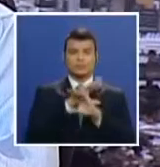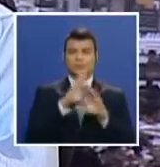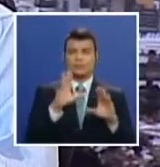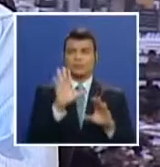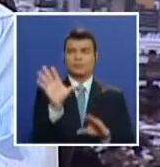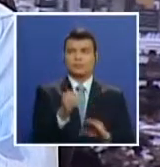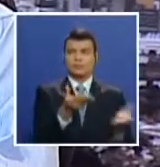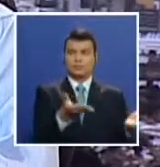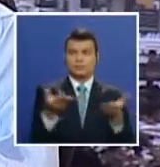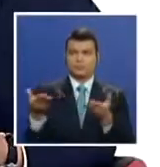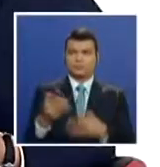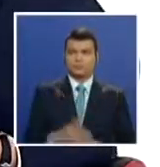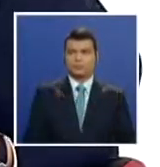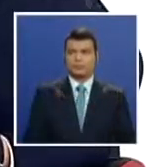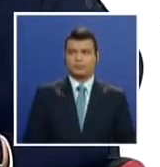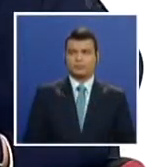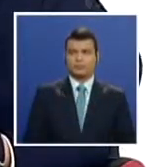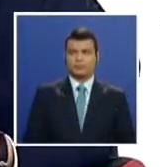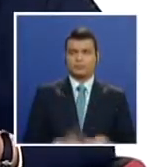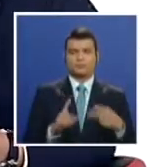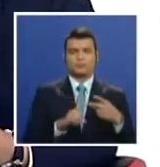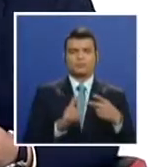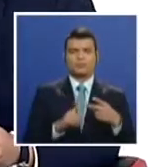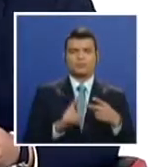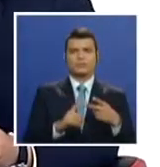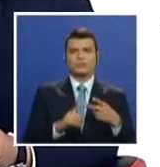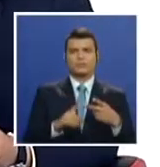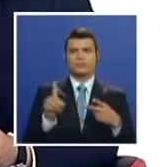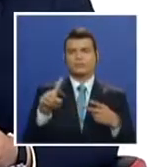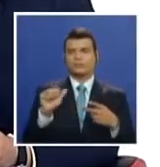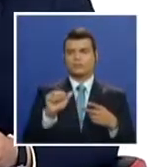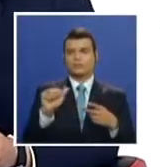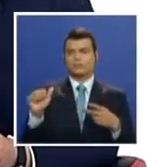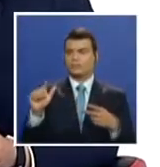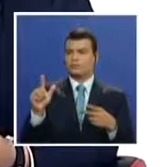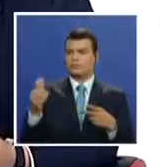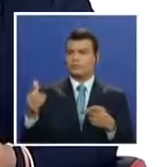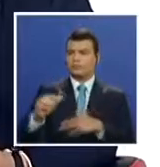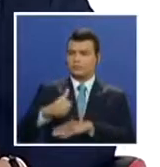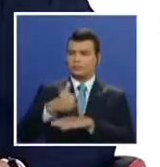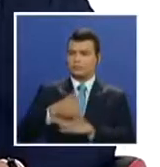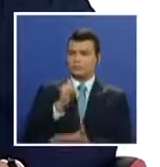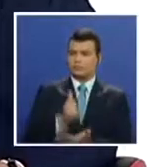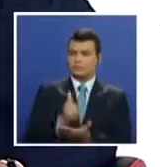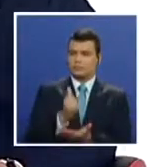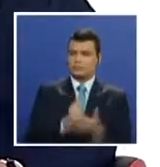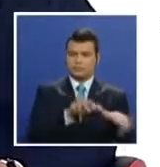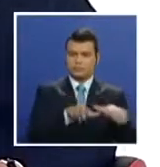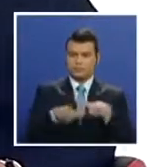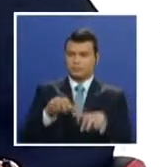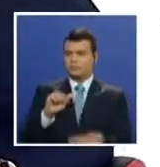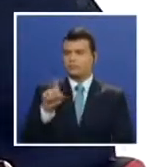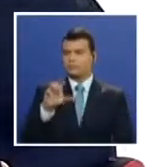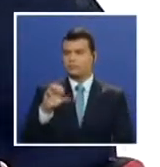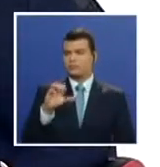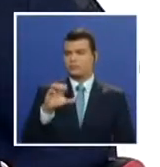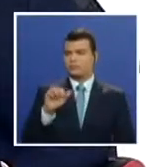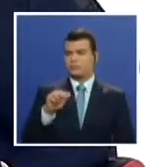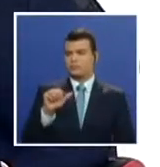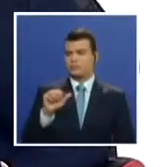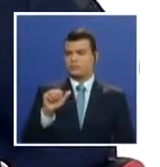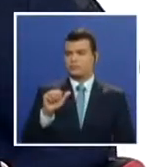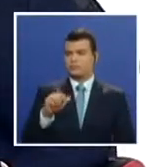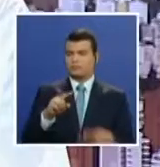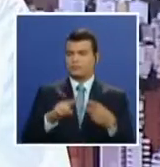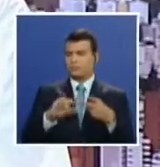audiencia bueno y también está con nosotros a luisa el scan y cultor y miembro de las juntas de cultivadores de asocaña lo que ayer muchísimas gracias de